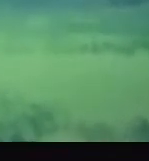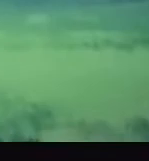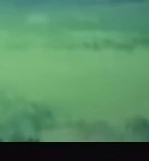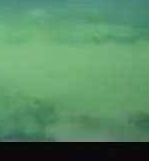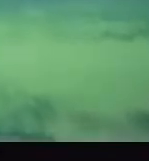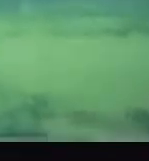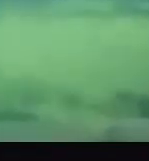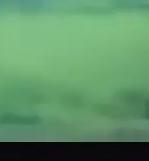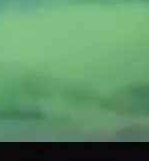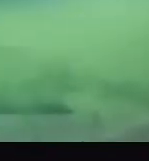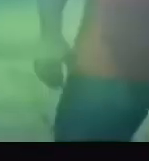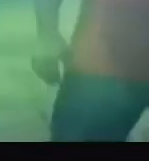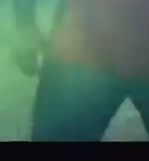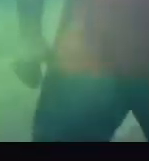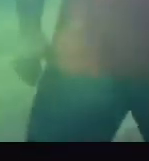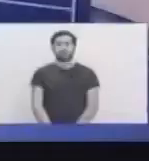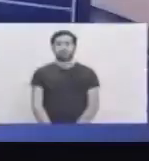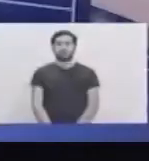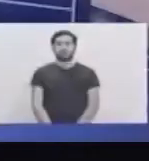Educación física.